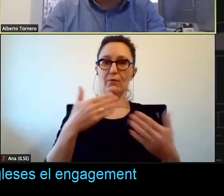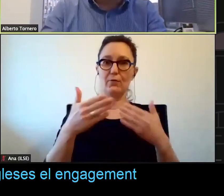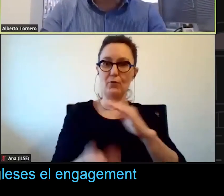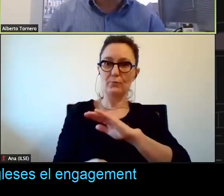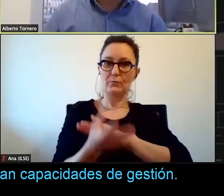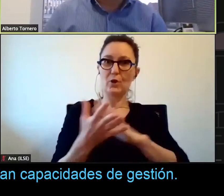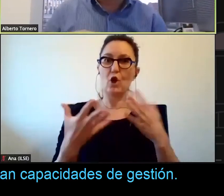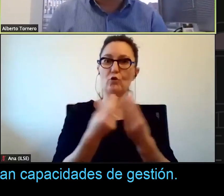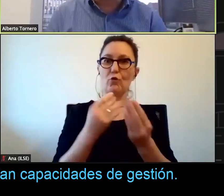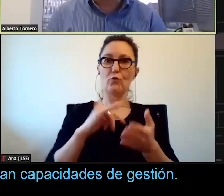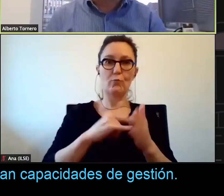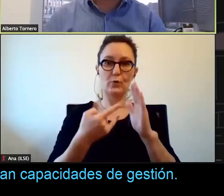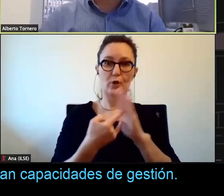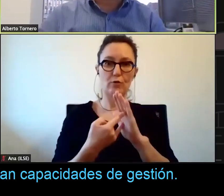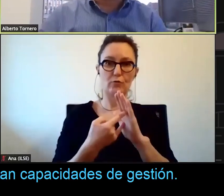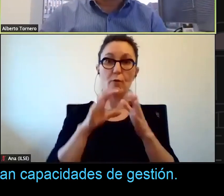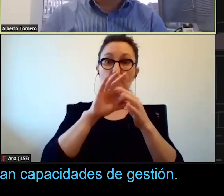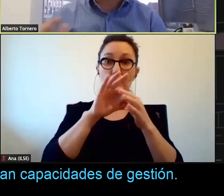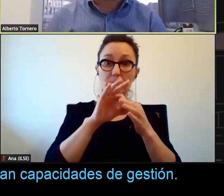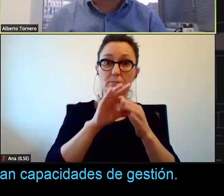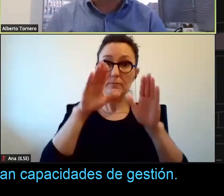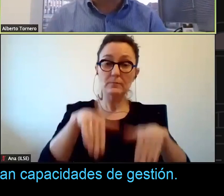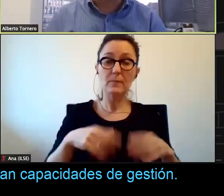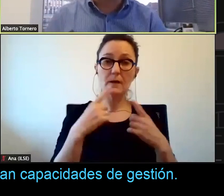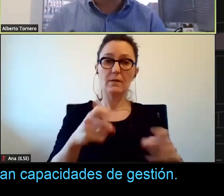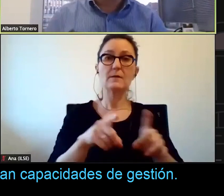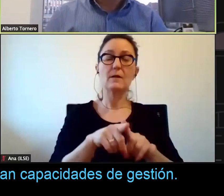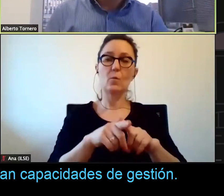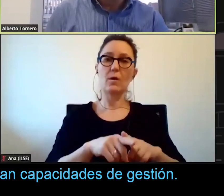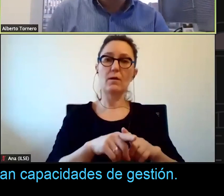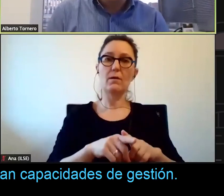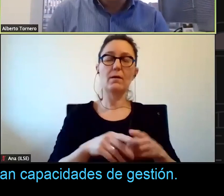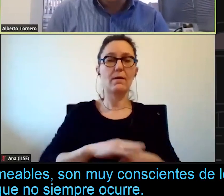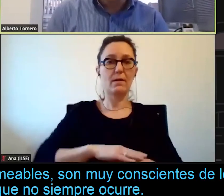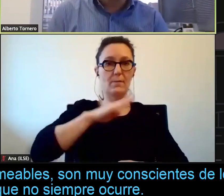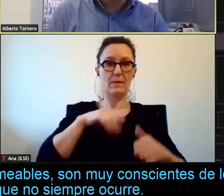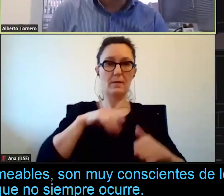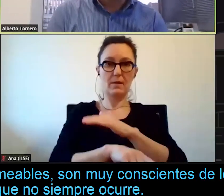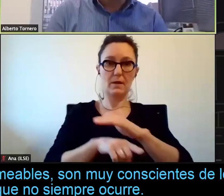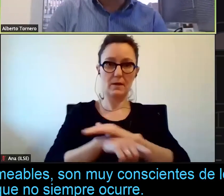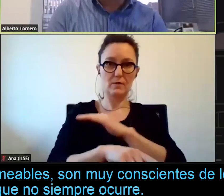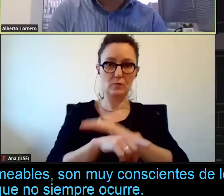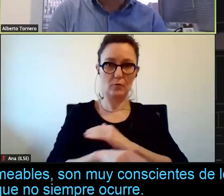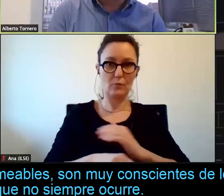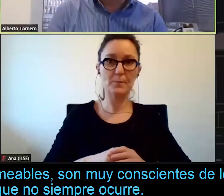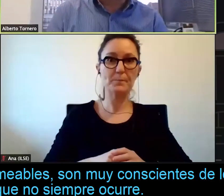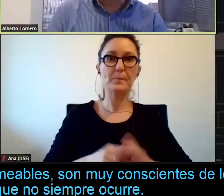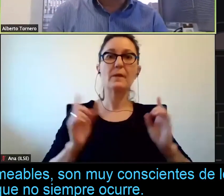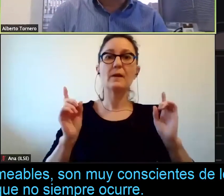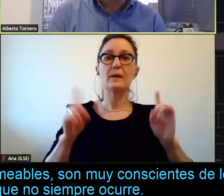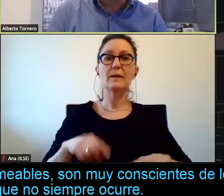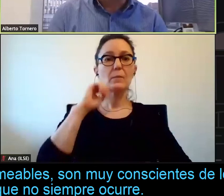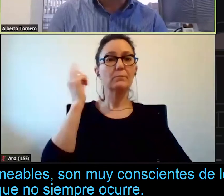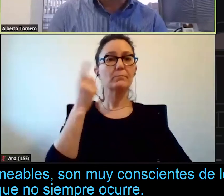el proyecto, llega a un punto en el que necesitan capacidades de gestión. Pero es cierto que sí hemos detectado también que son